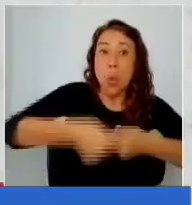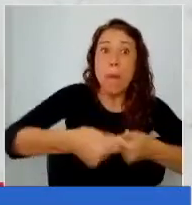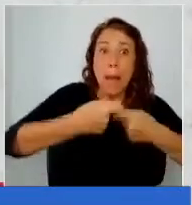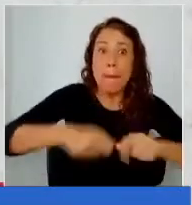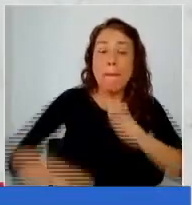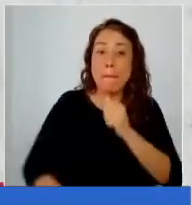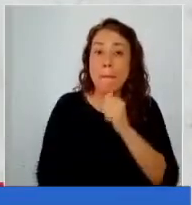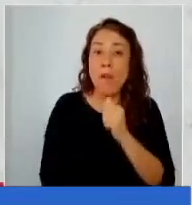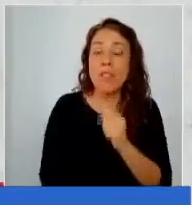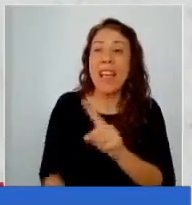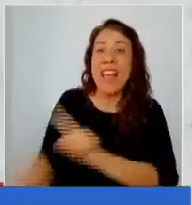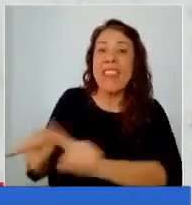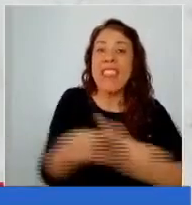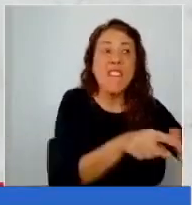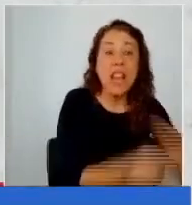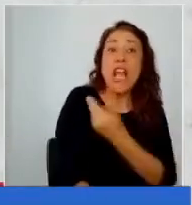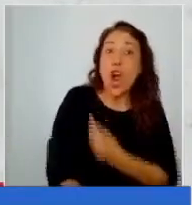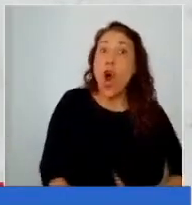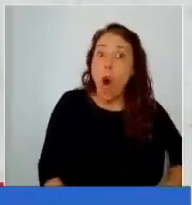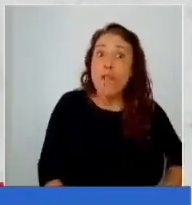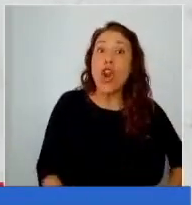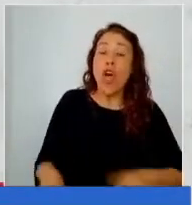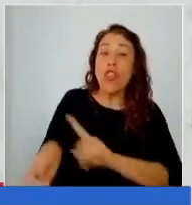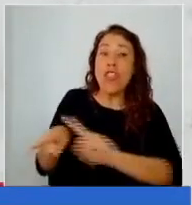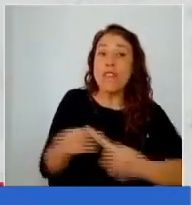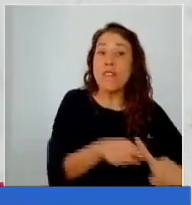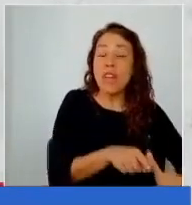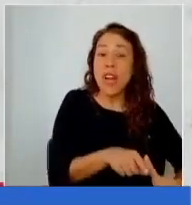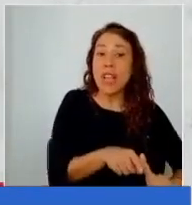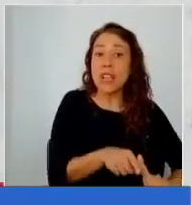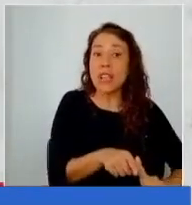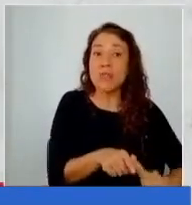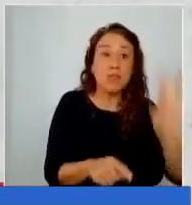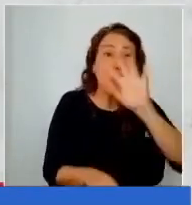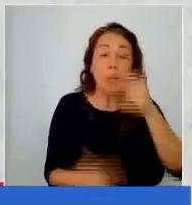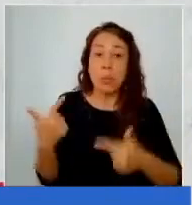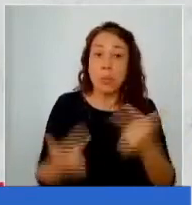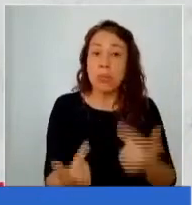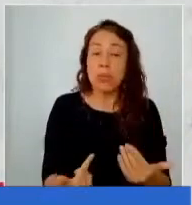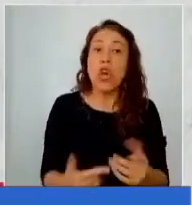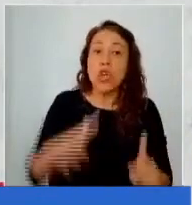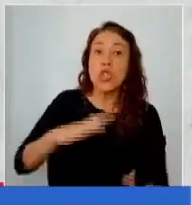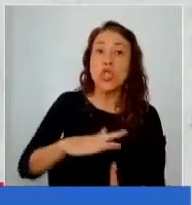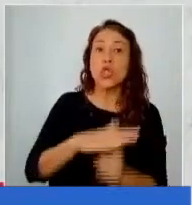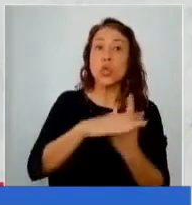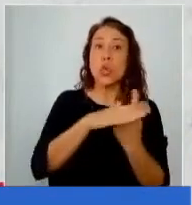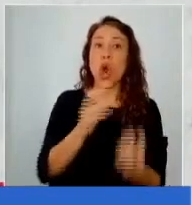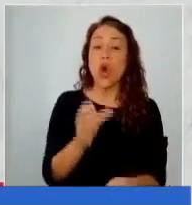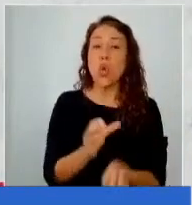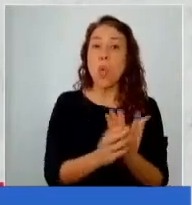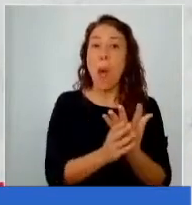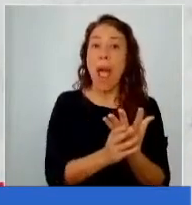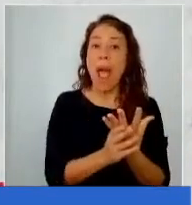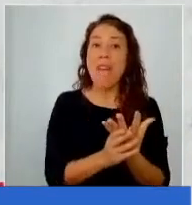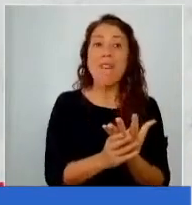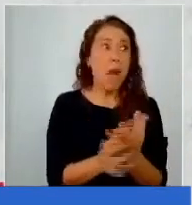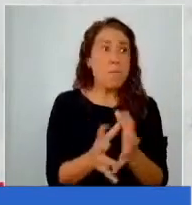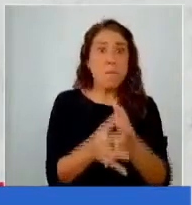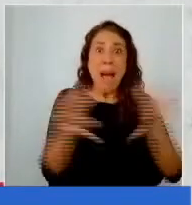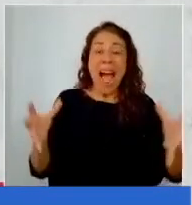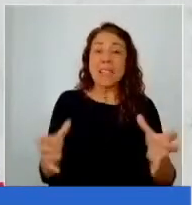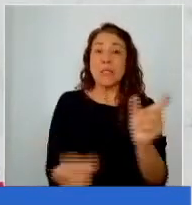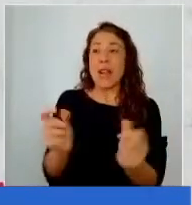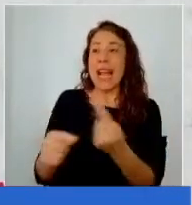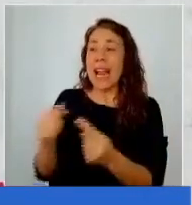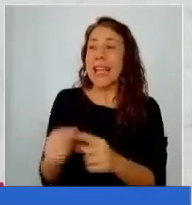distintos gobiernos con distintos inspiraciones y surgió una nueva y amplia que hace medio situando a Chile